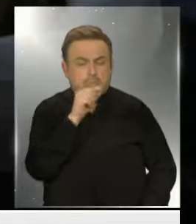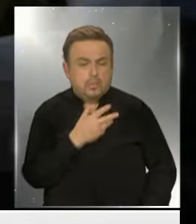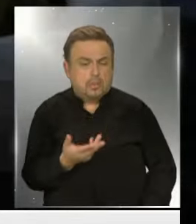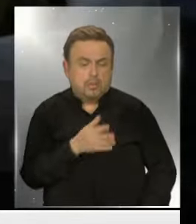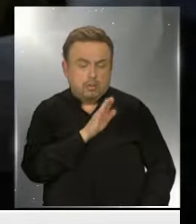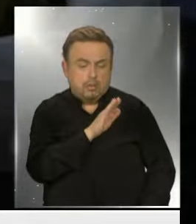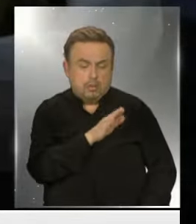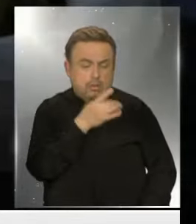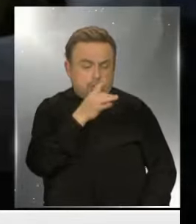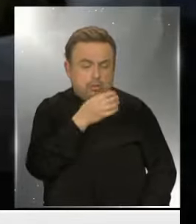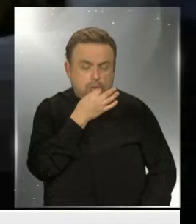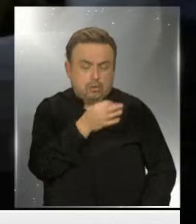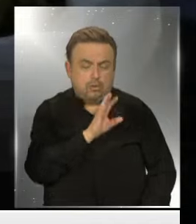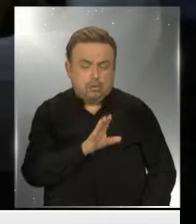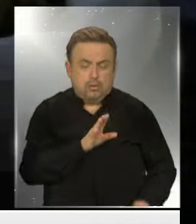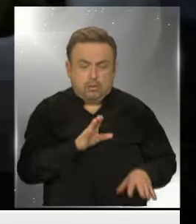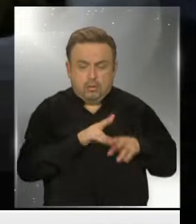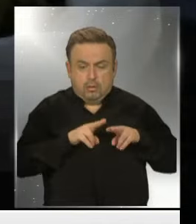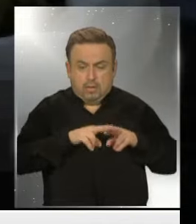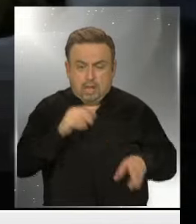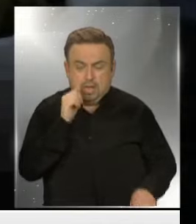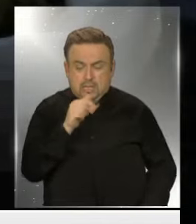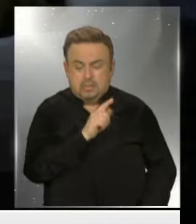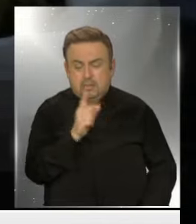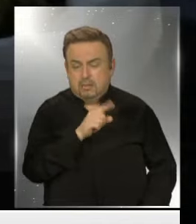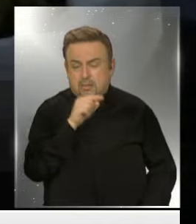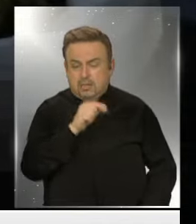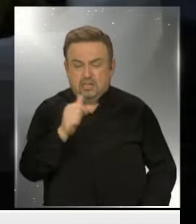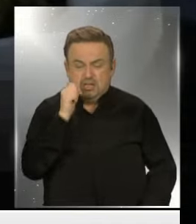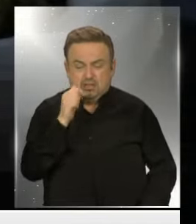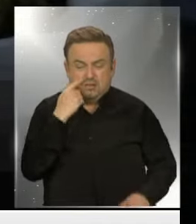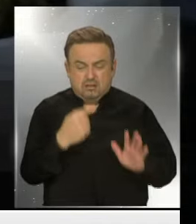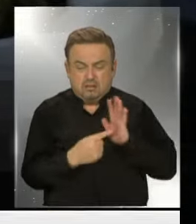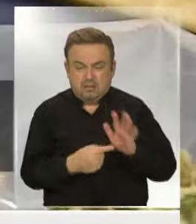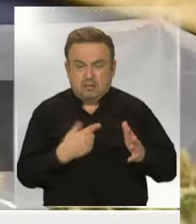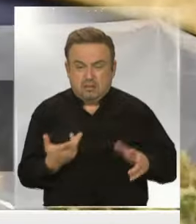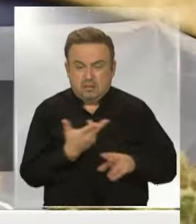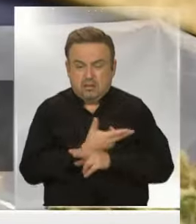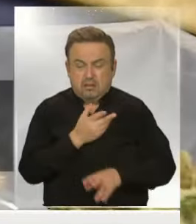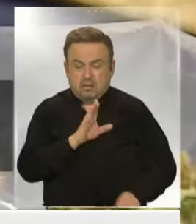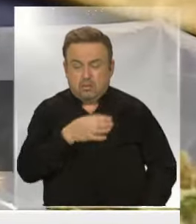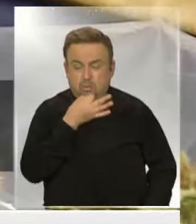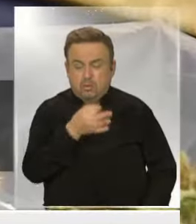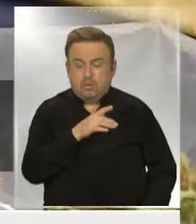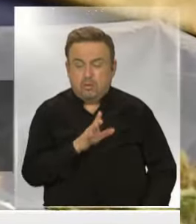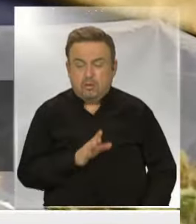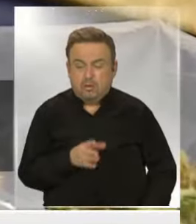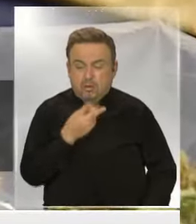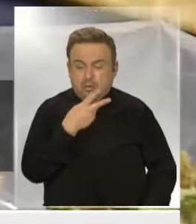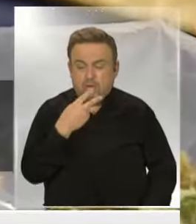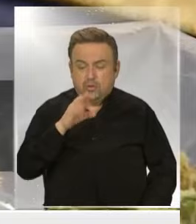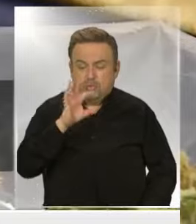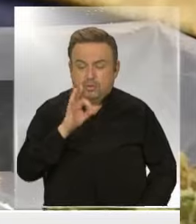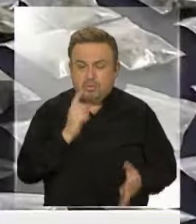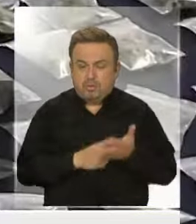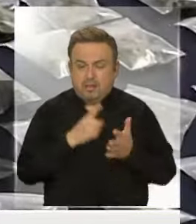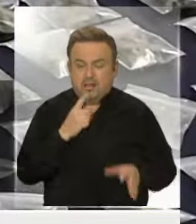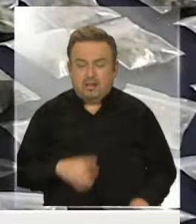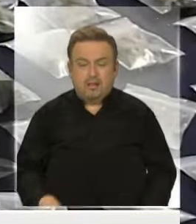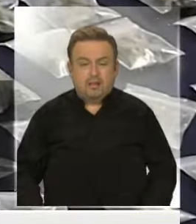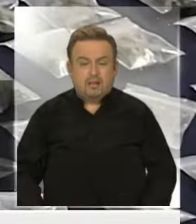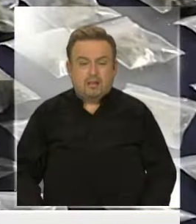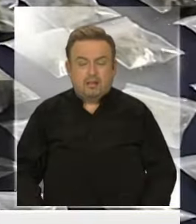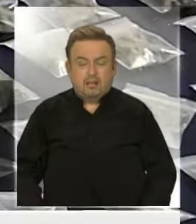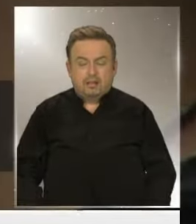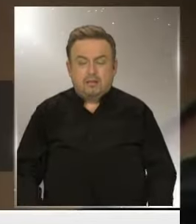Entonces, oye, te digo algo, esa de ayer, no, te digo algo, esa de ayer te guardé algo. ¿Sabes cuánto le guardé? Le guardé 250 a los choros,